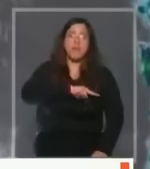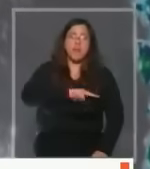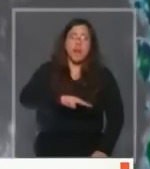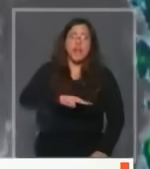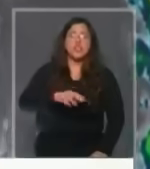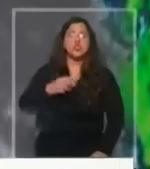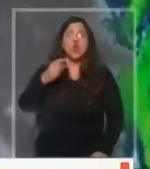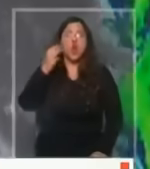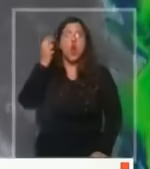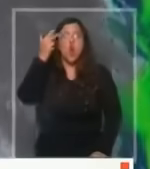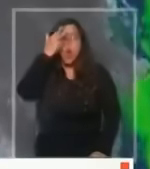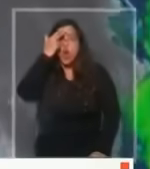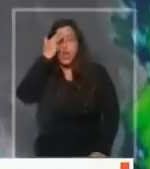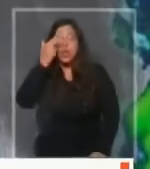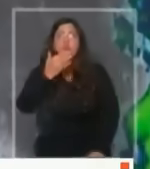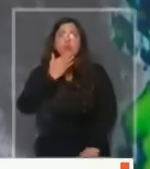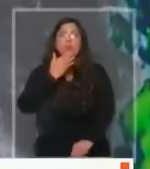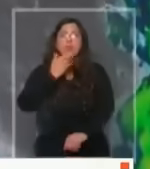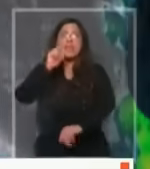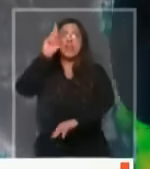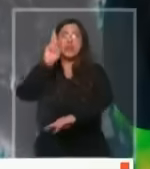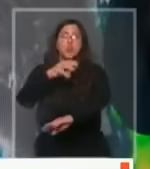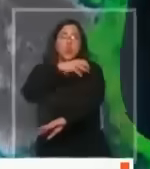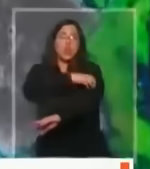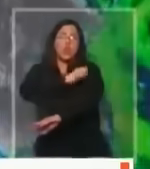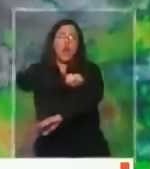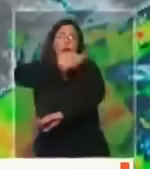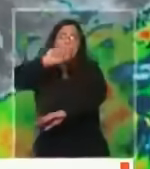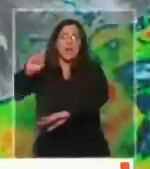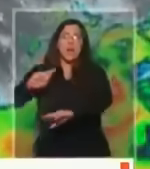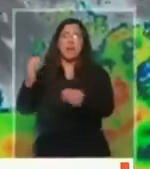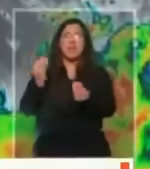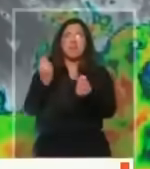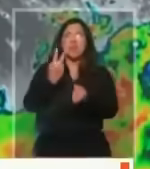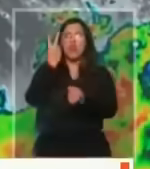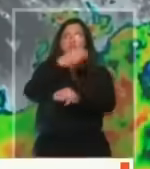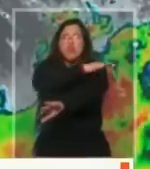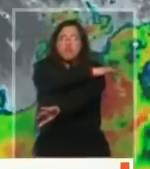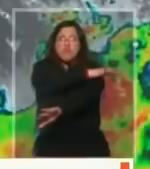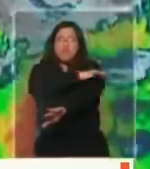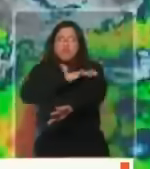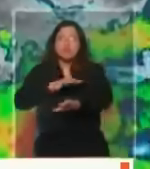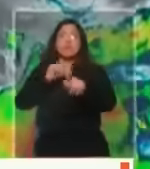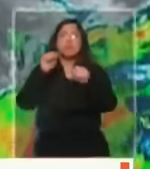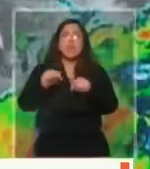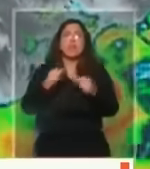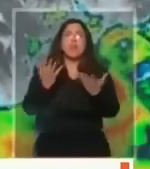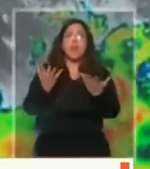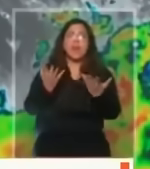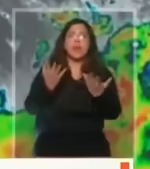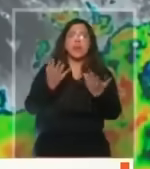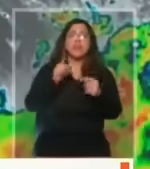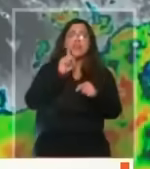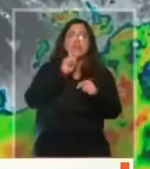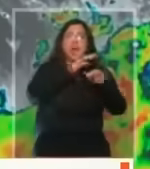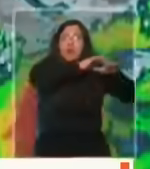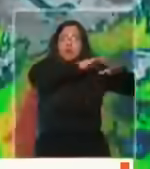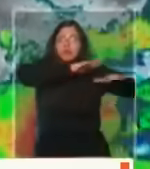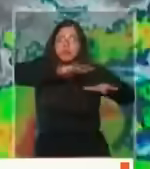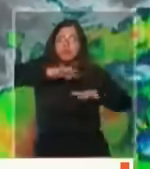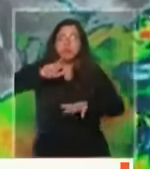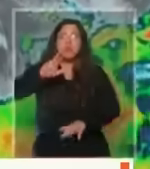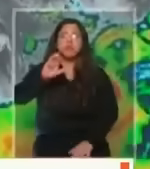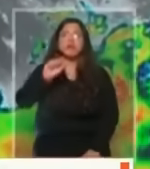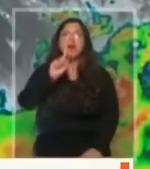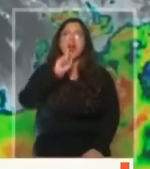sur de la región de Atacama. ¿Qué características traen estos dos sistemas frontales? Es que vienen alimentados de un río atmosférico. Sabemos